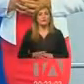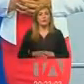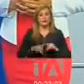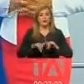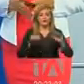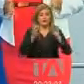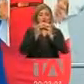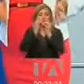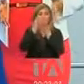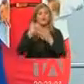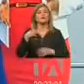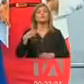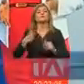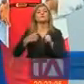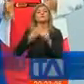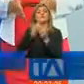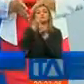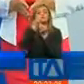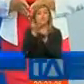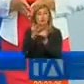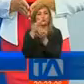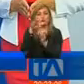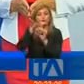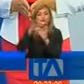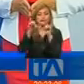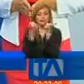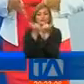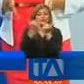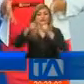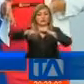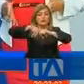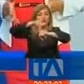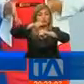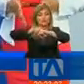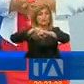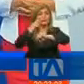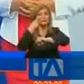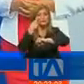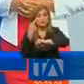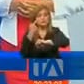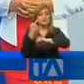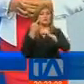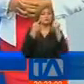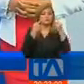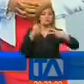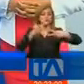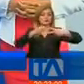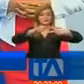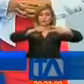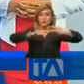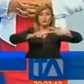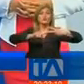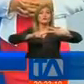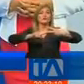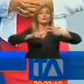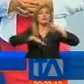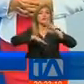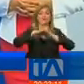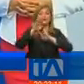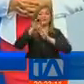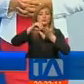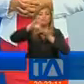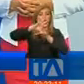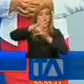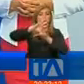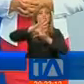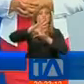Seguimos, amigos. Los primeros resultados de la elección de asambleístas nacionales evidencian que dos partidos se llevan gran parte de las curules.